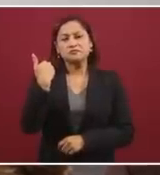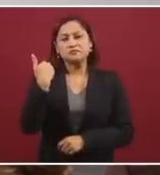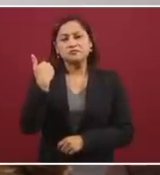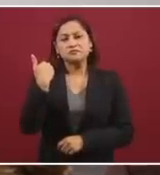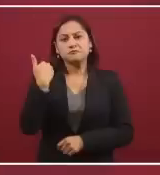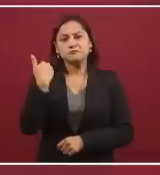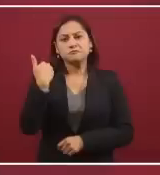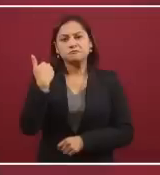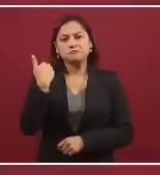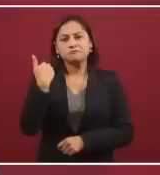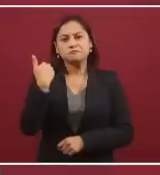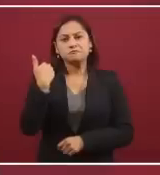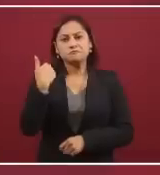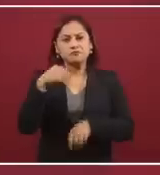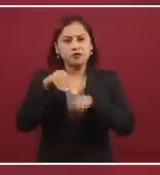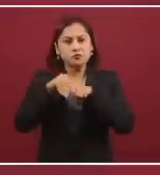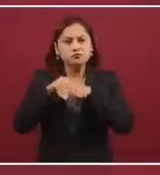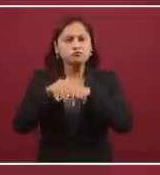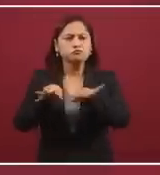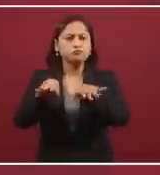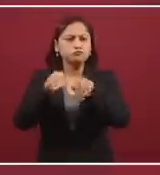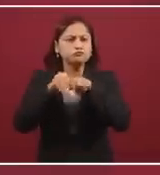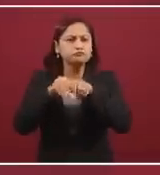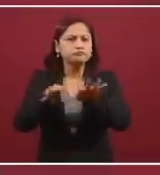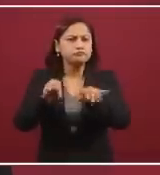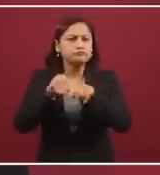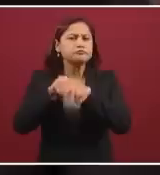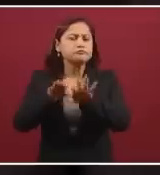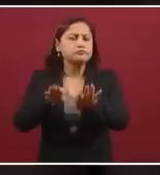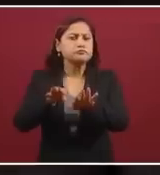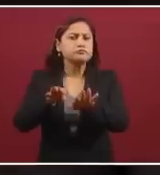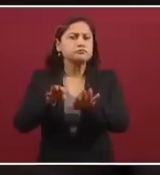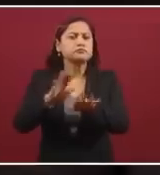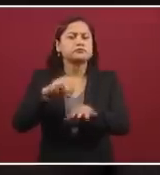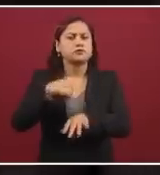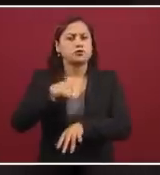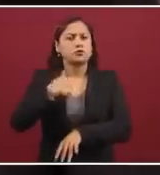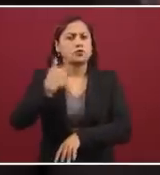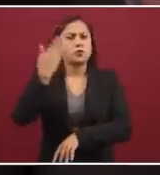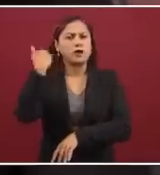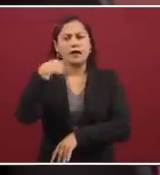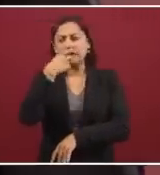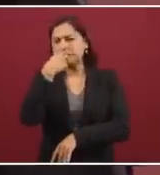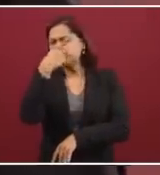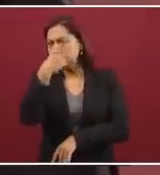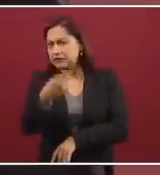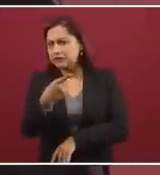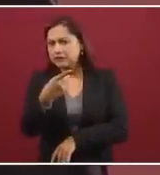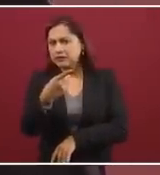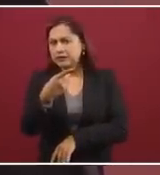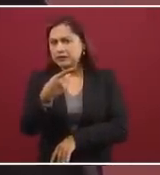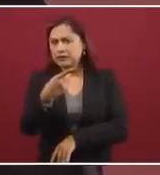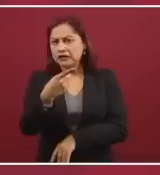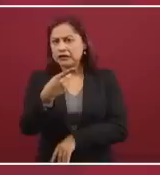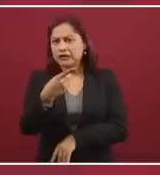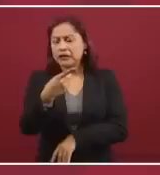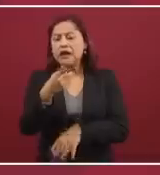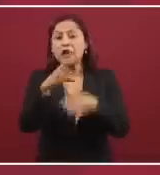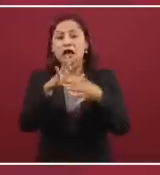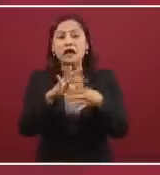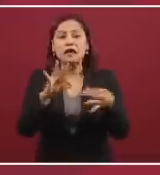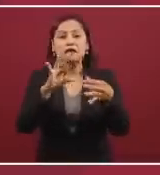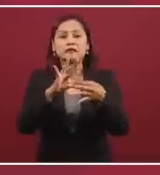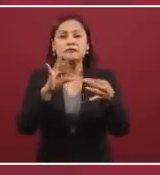este cuando plantee de que se le iba a contratar a los jóvenes como